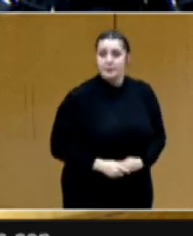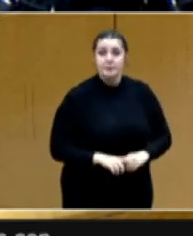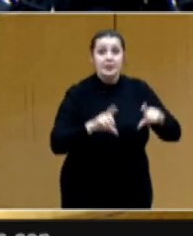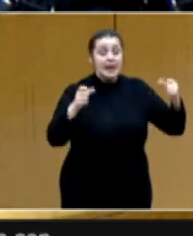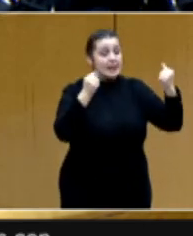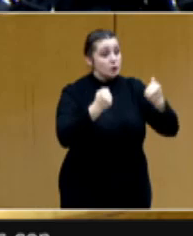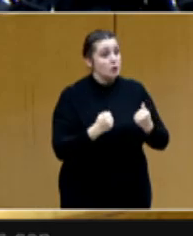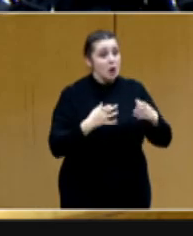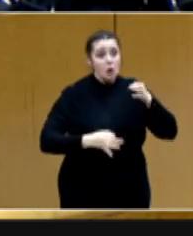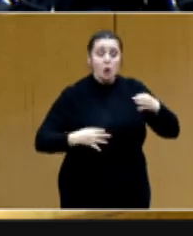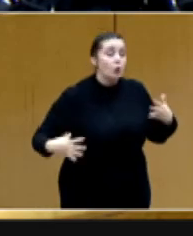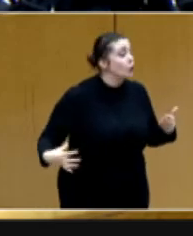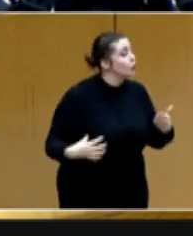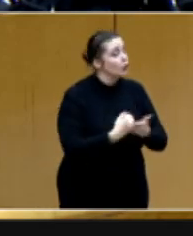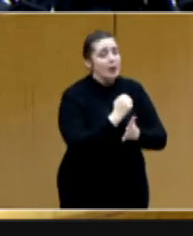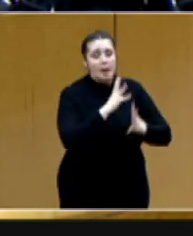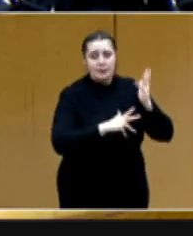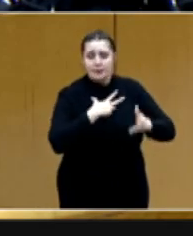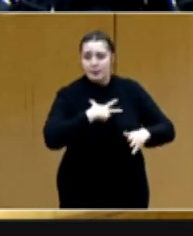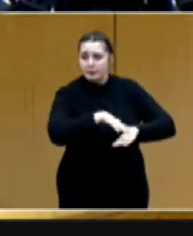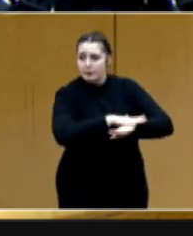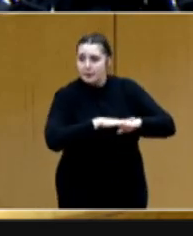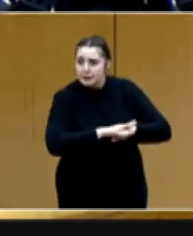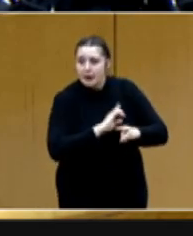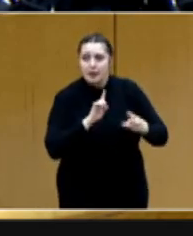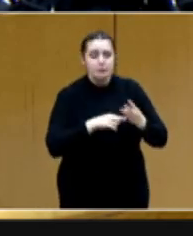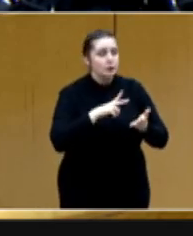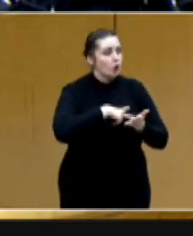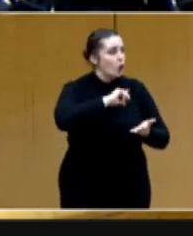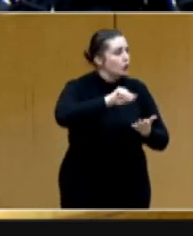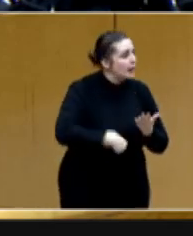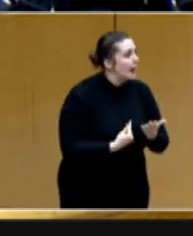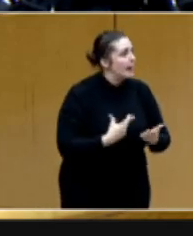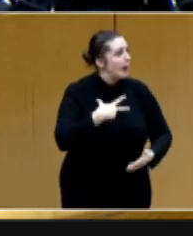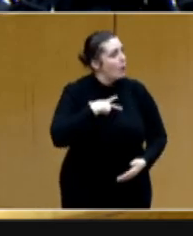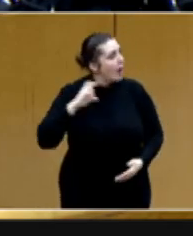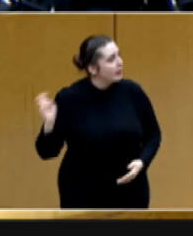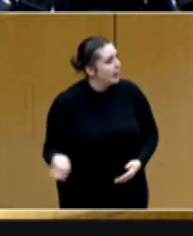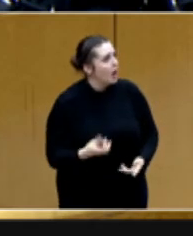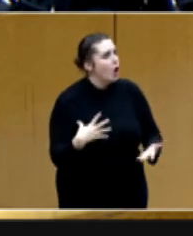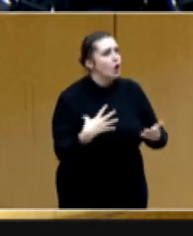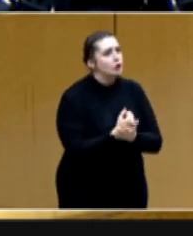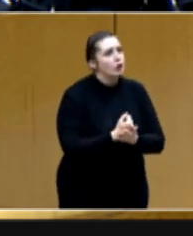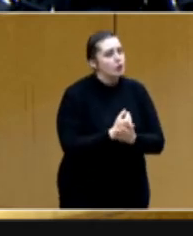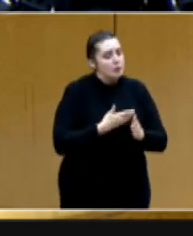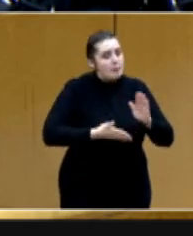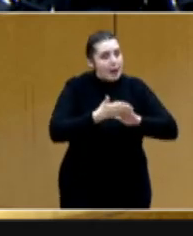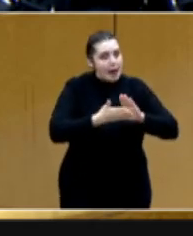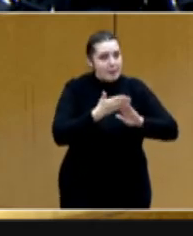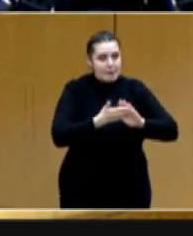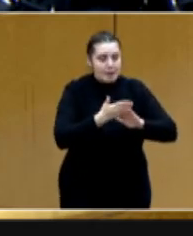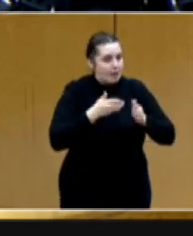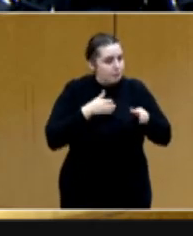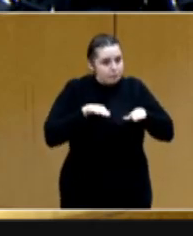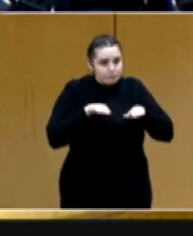administrativas Fiscales notariales la abogacía Todos hemos de remar en la misma dirección que es la de